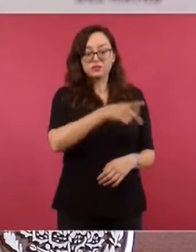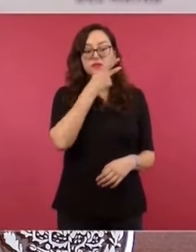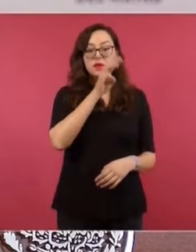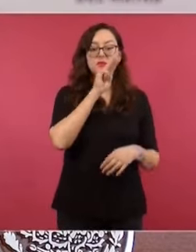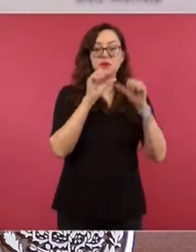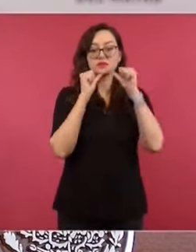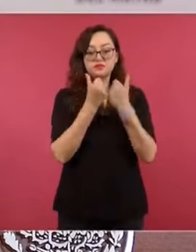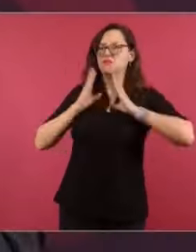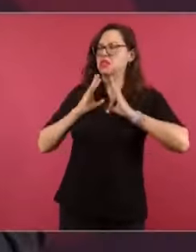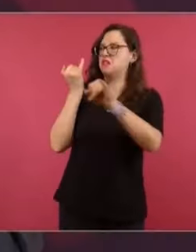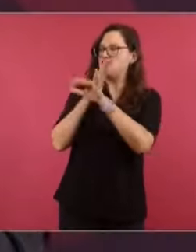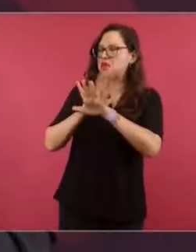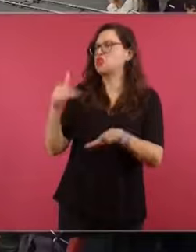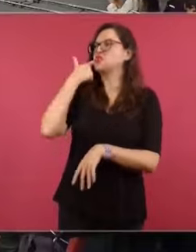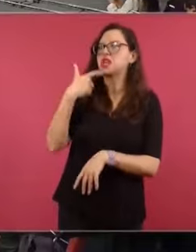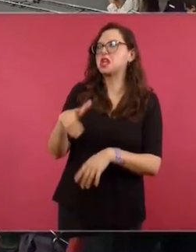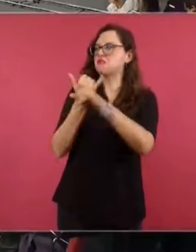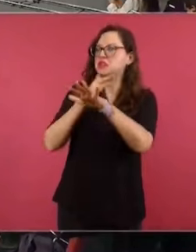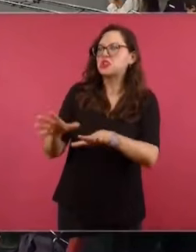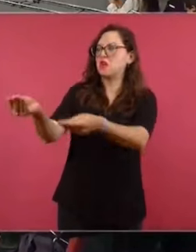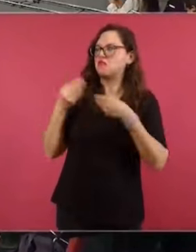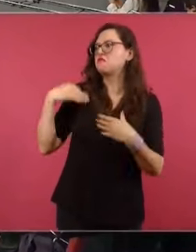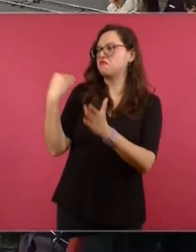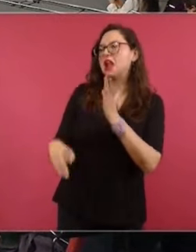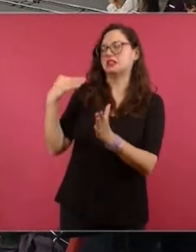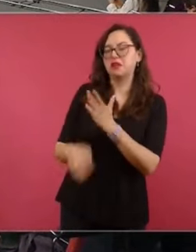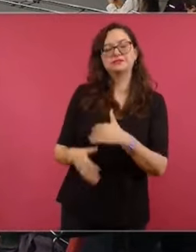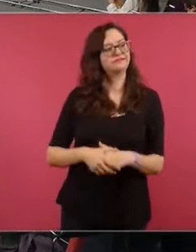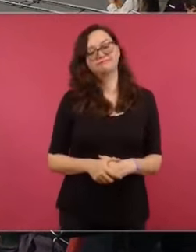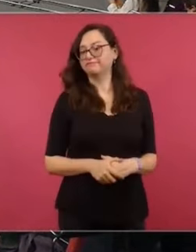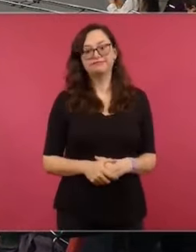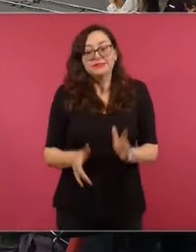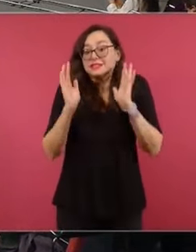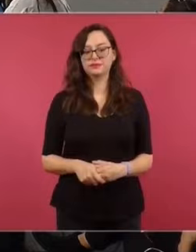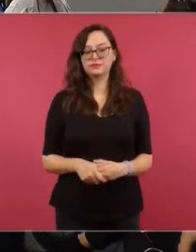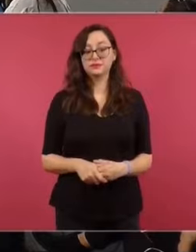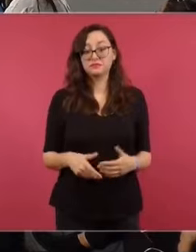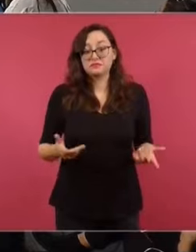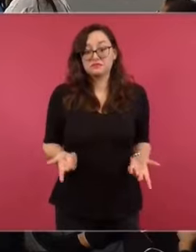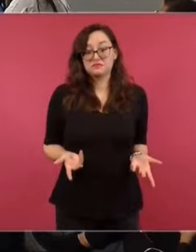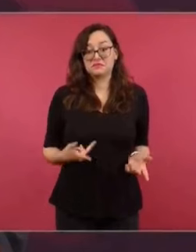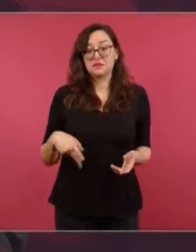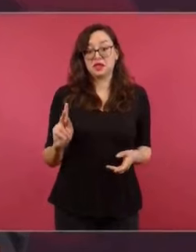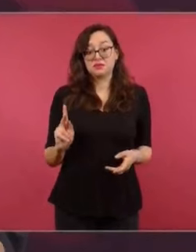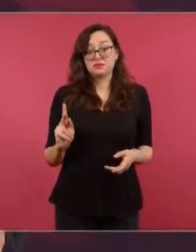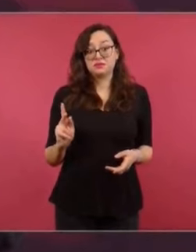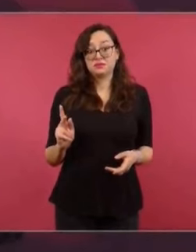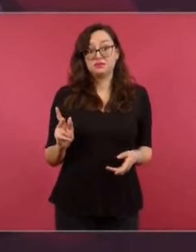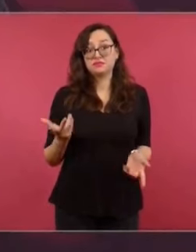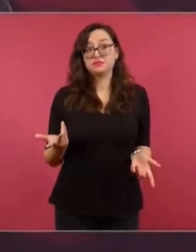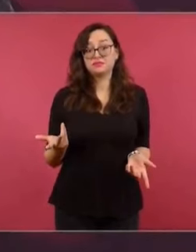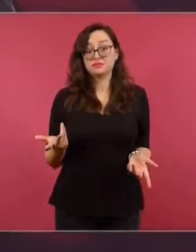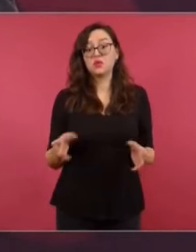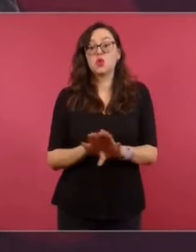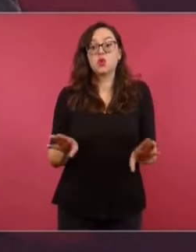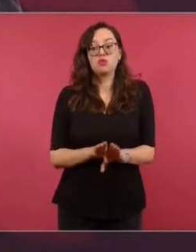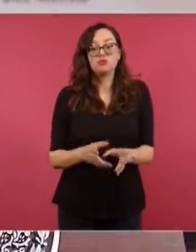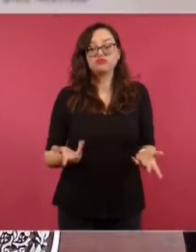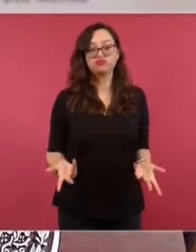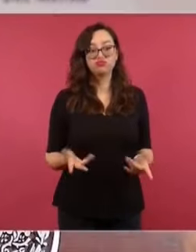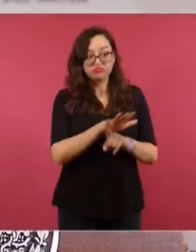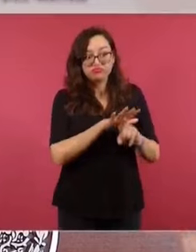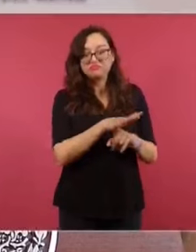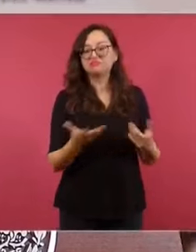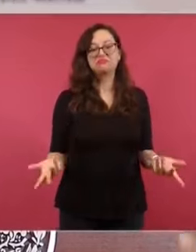dar información y eso es falso el ejército ha entregado toda la información sobre el caso de atin tenemos que eh enfrentar